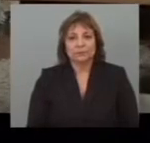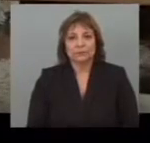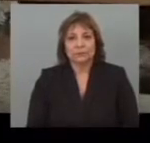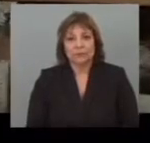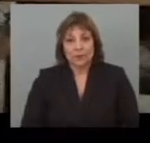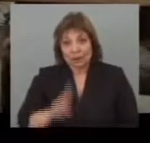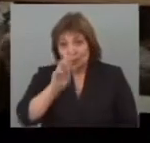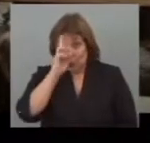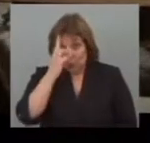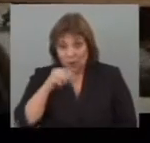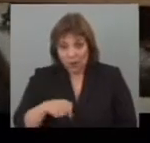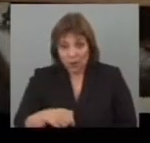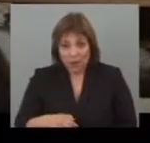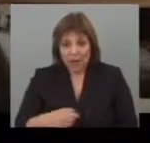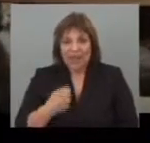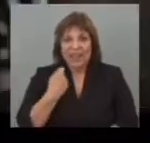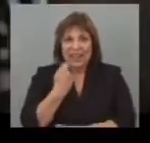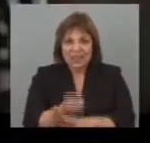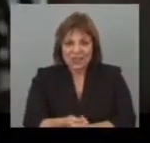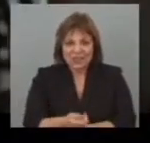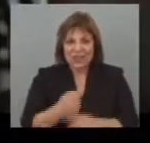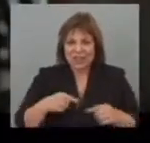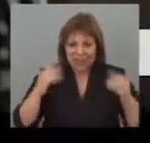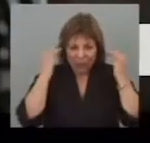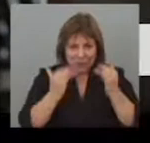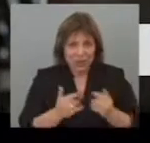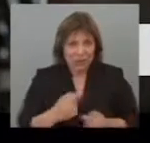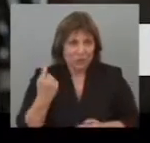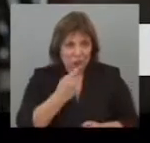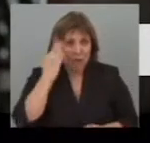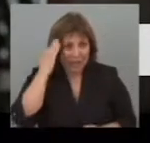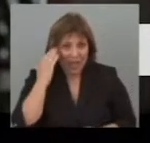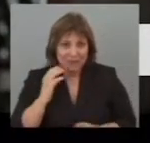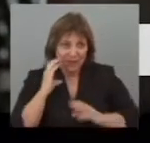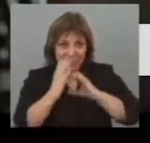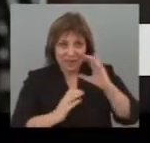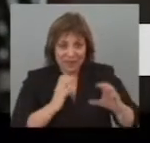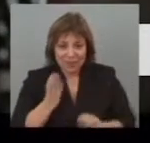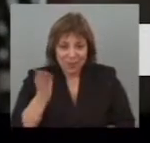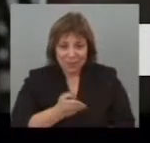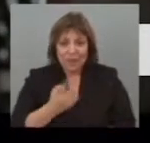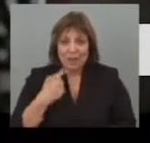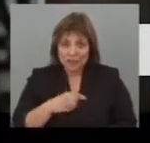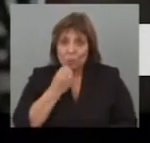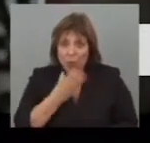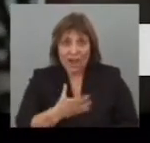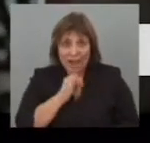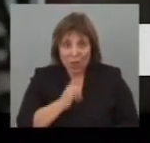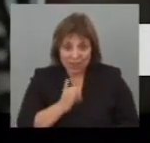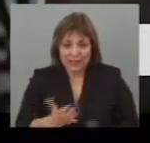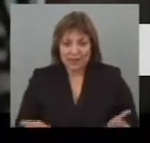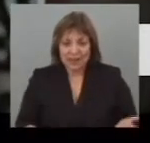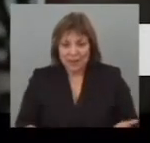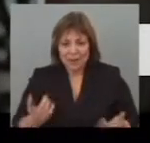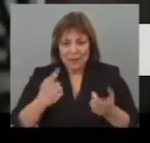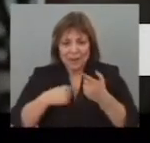El Uruguay ha crecido en inversión educativa y en gasto educativo. Nadie puede negar eso, sería una necedad negarlo. Creo que es una buena noticia. Pero